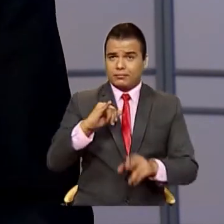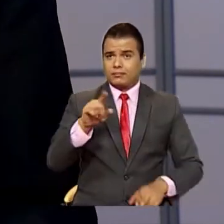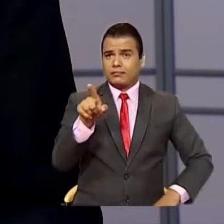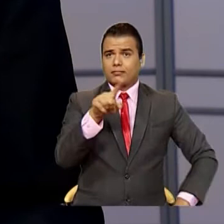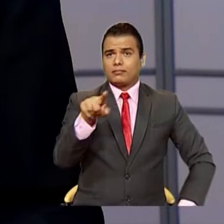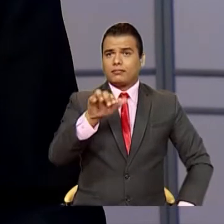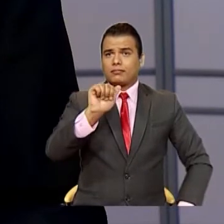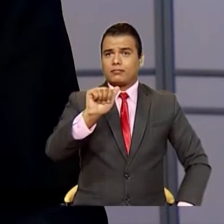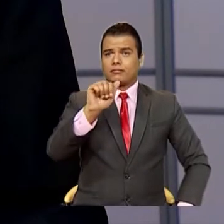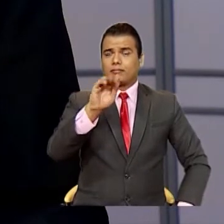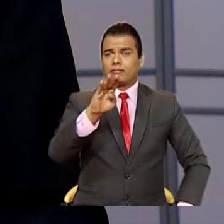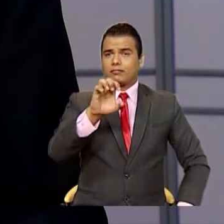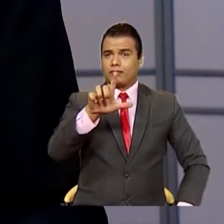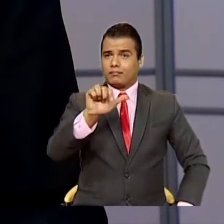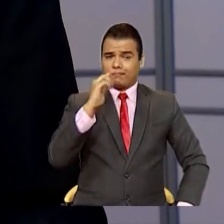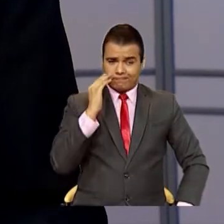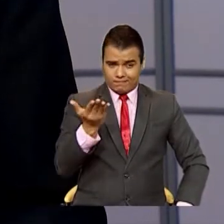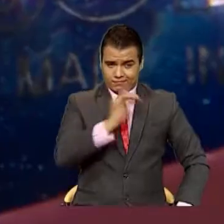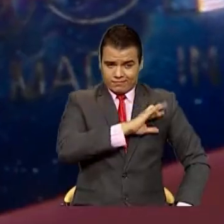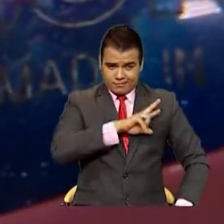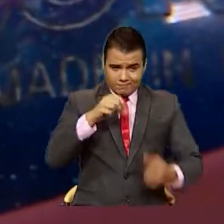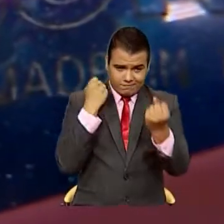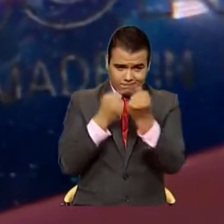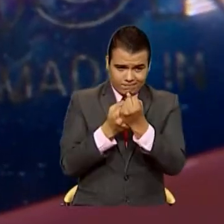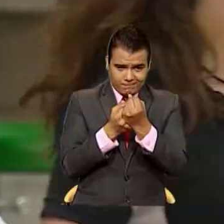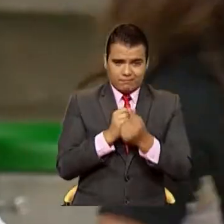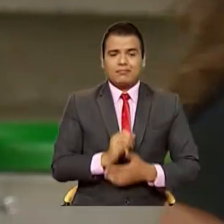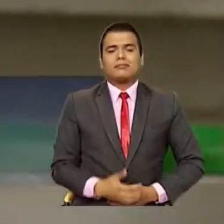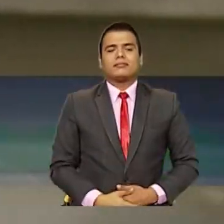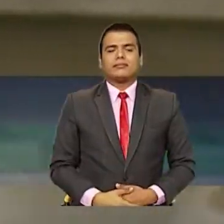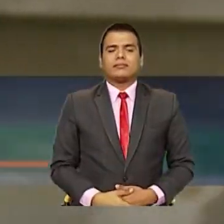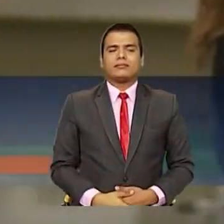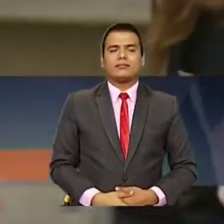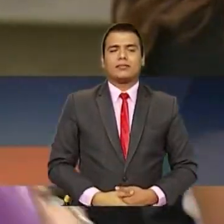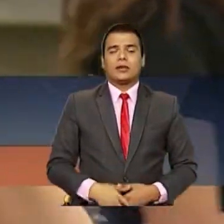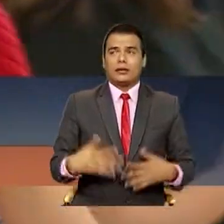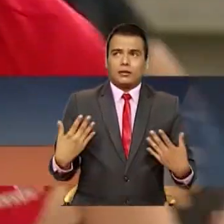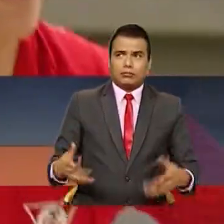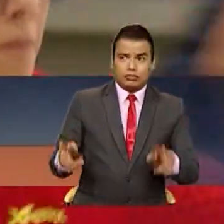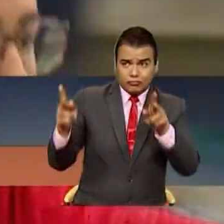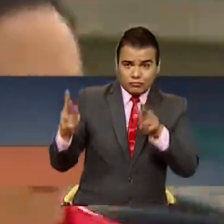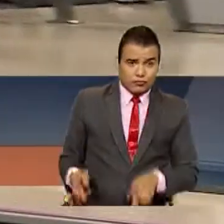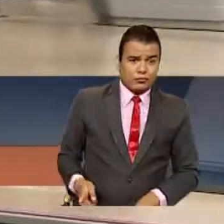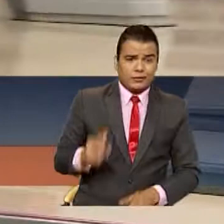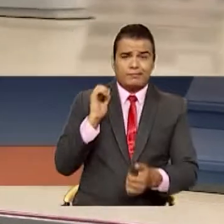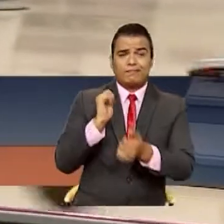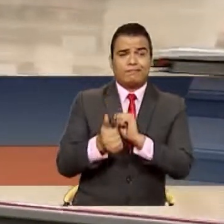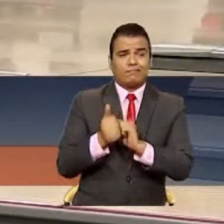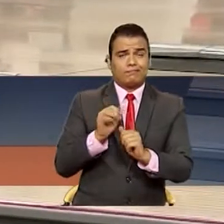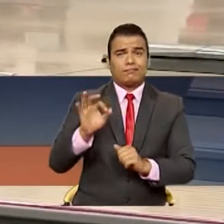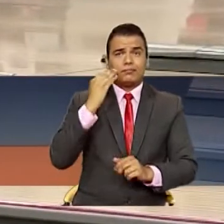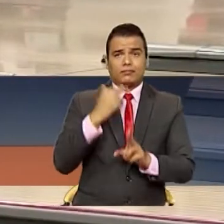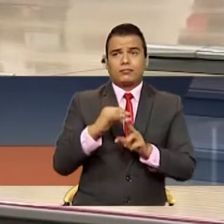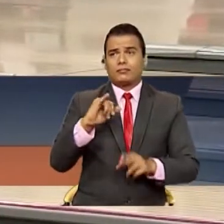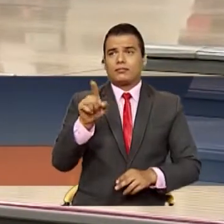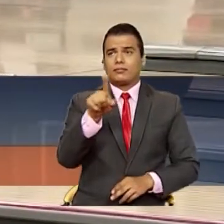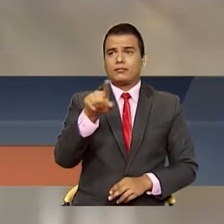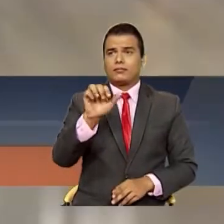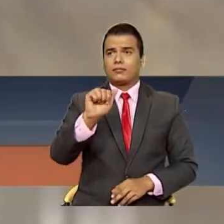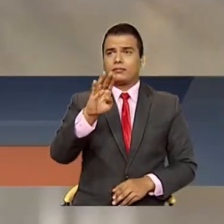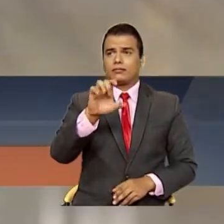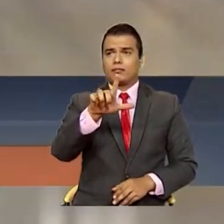un talento Valle Oro Puro. Gracias a su desempeño como deportista, Isabela Correa fue becada por